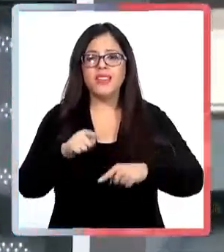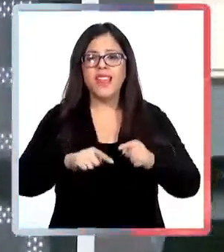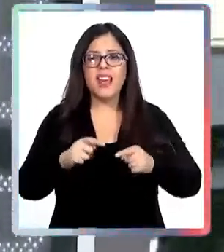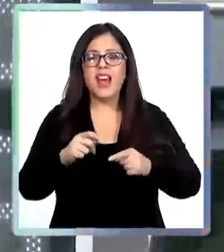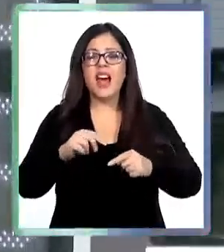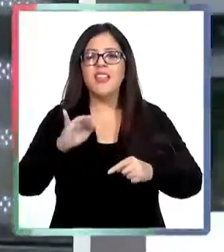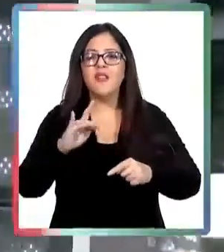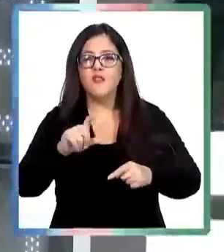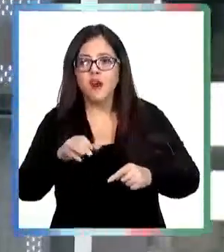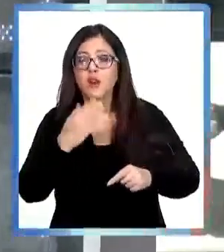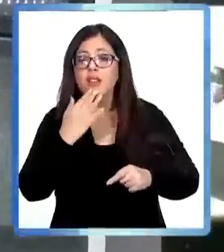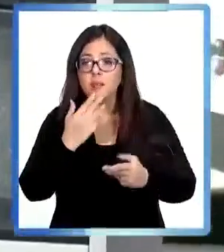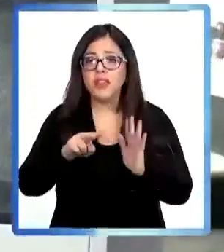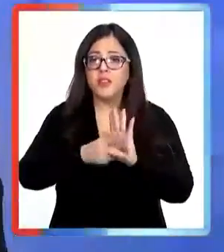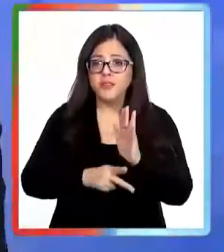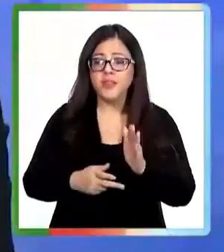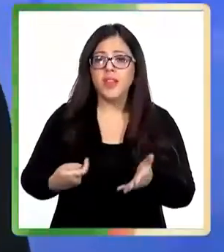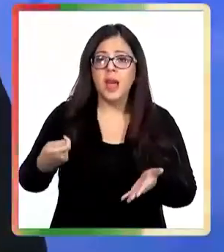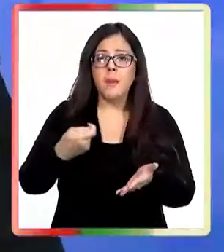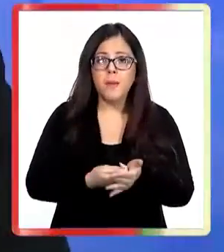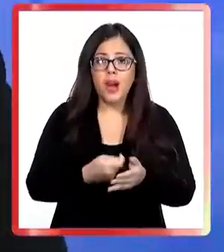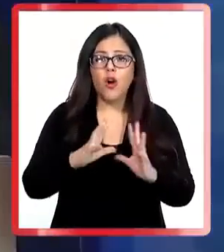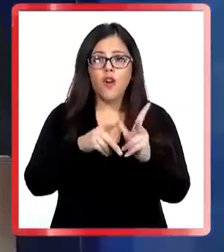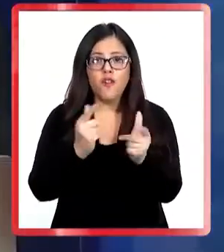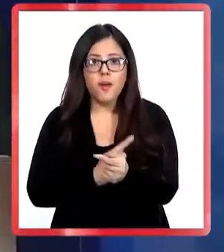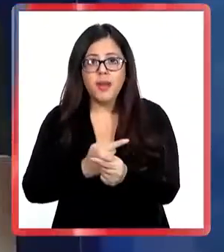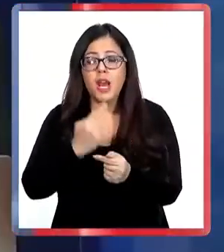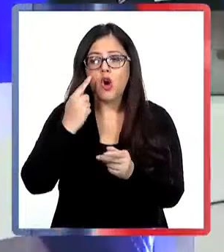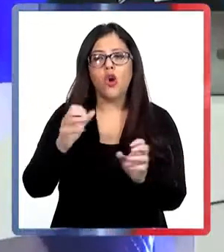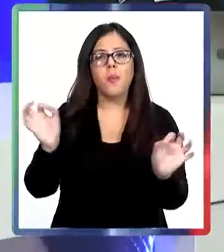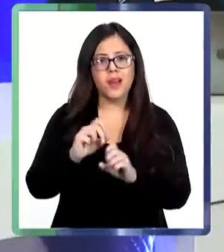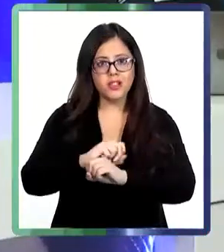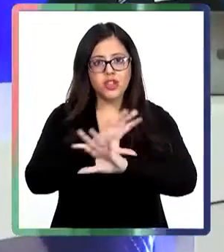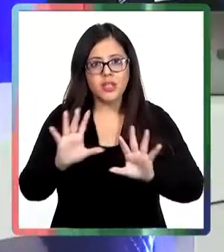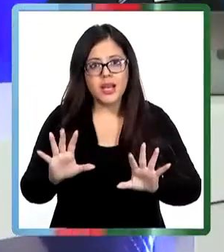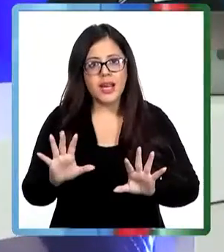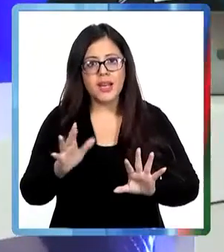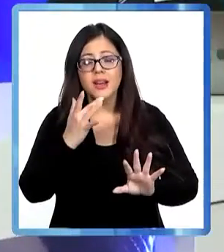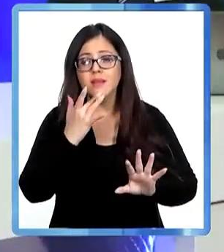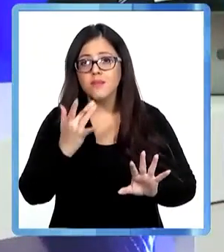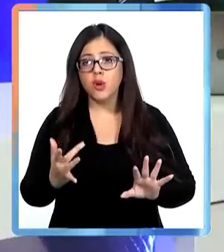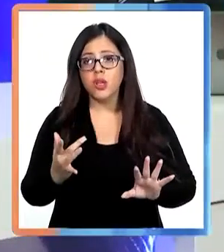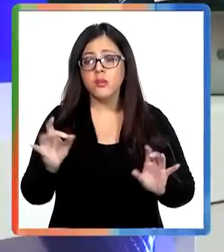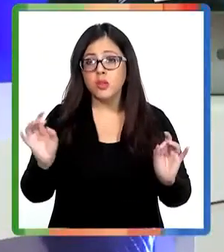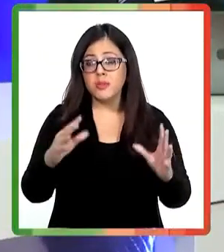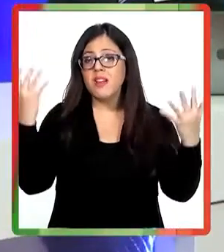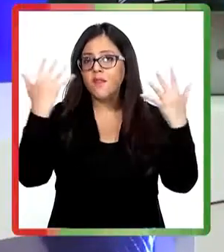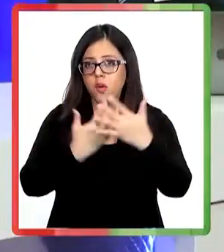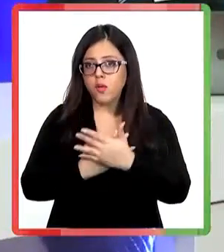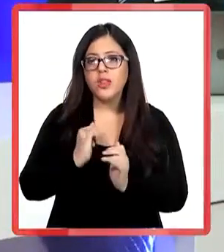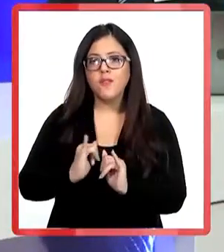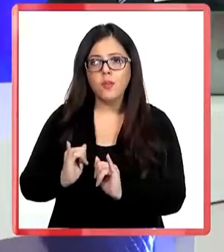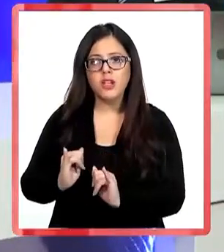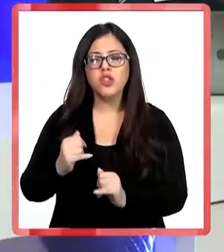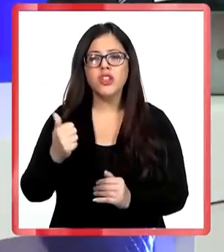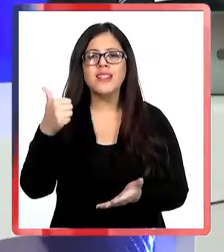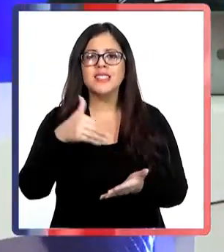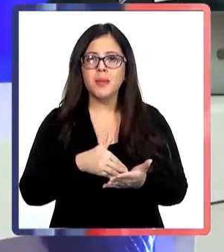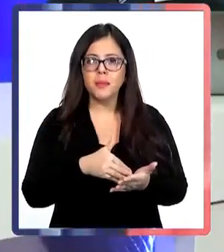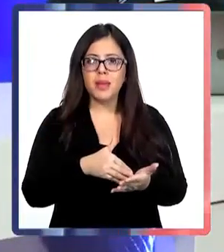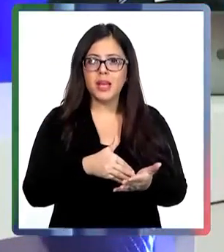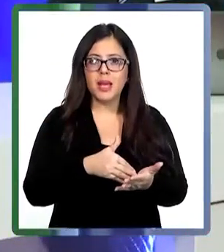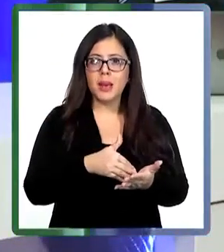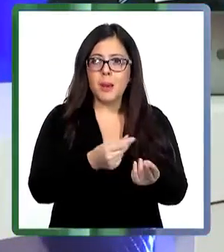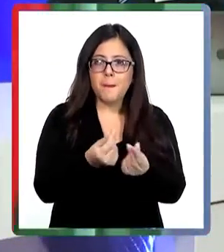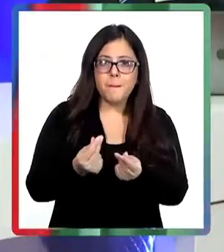Hicimos un reajuste en la asignación familiar, y esto quiero ser muy claro porque se ha tergiversado esta información, de 6.000 pesos por